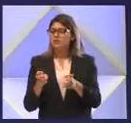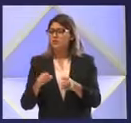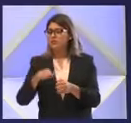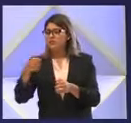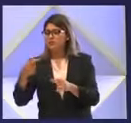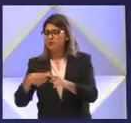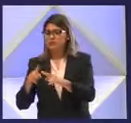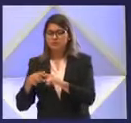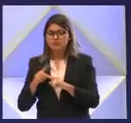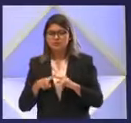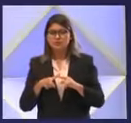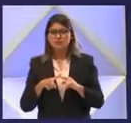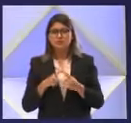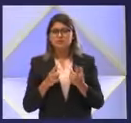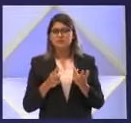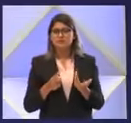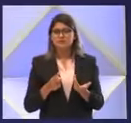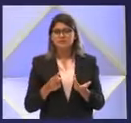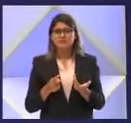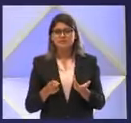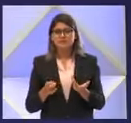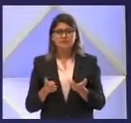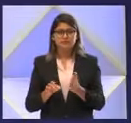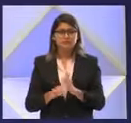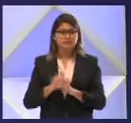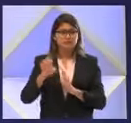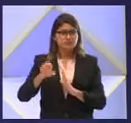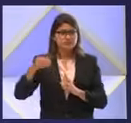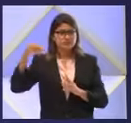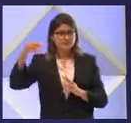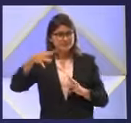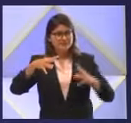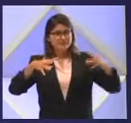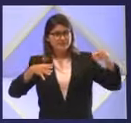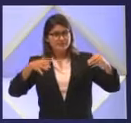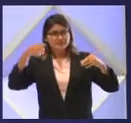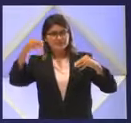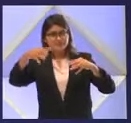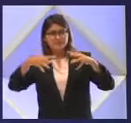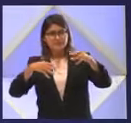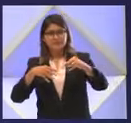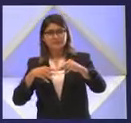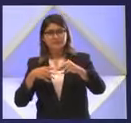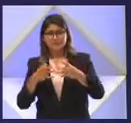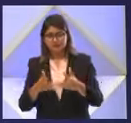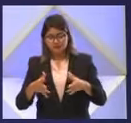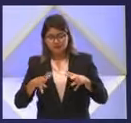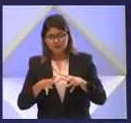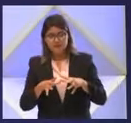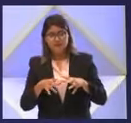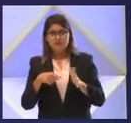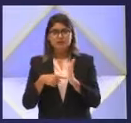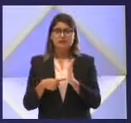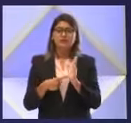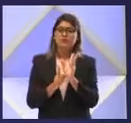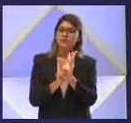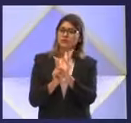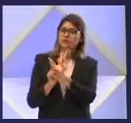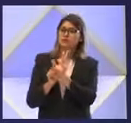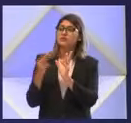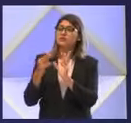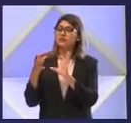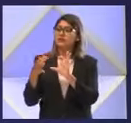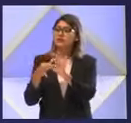este espectro complementario de terrestre va a tener que haber compartición de espectro